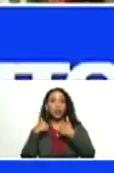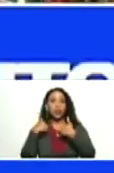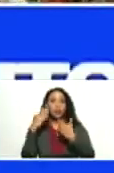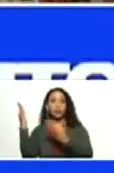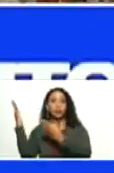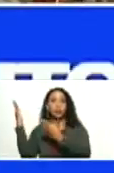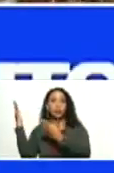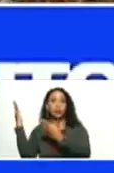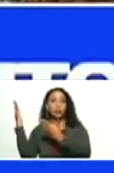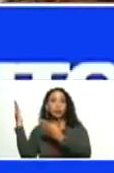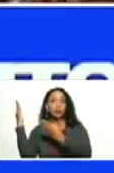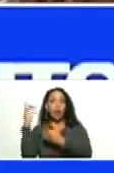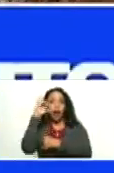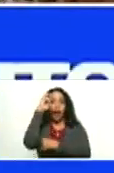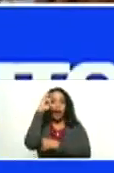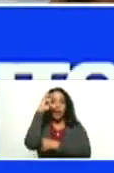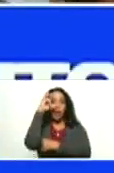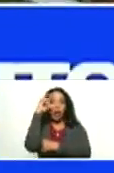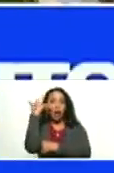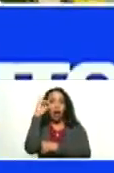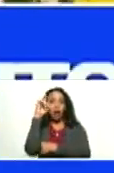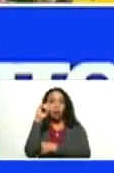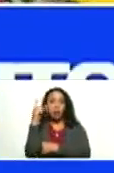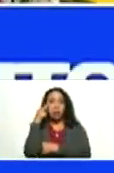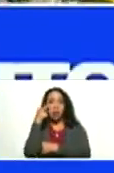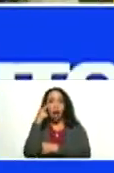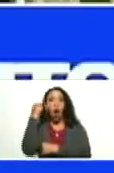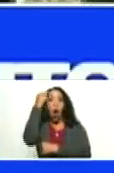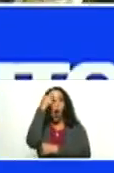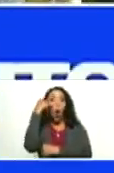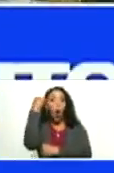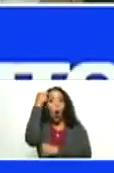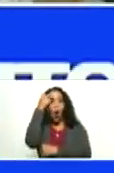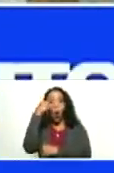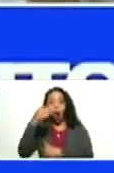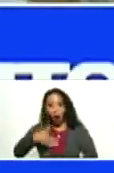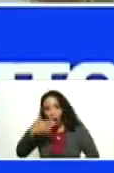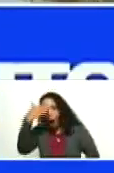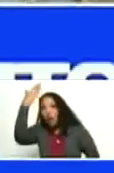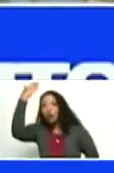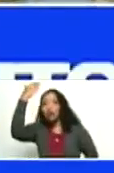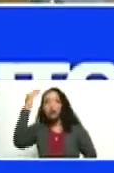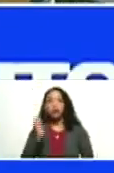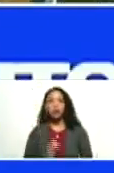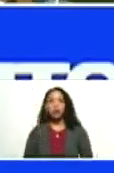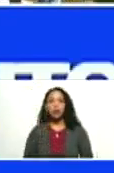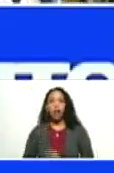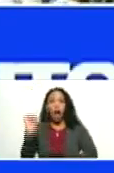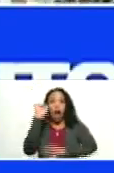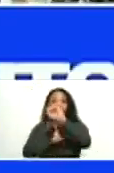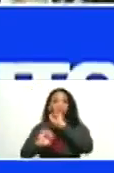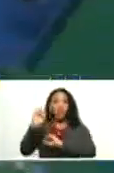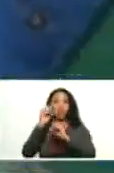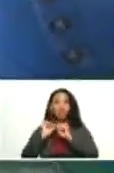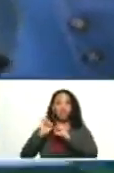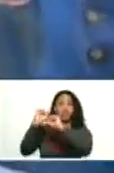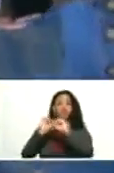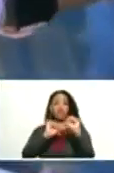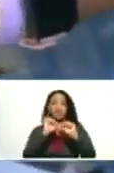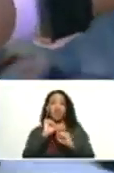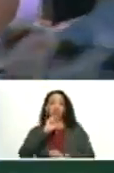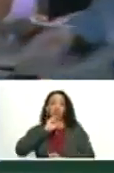aquí. Por Instagram. Mira qué belleza este ojo turco, ¿vale? Uh-huh. Ese ojo turco lo defiende a uno de mal de